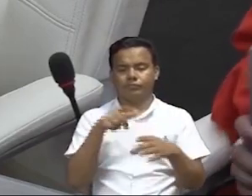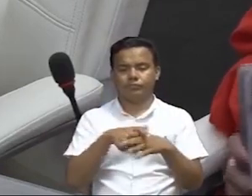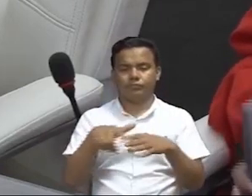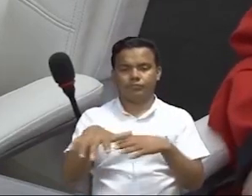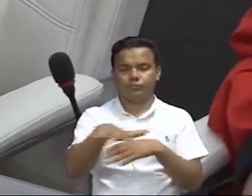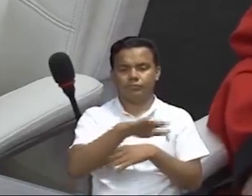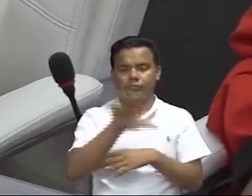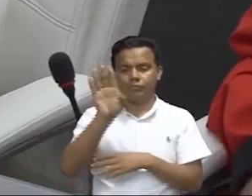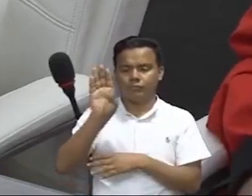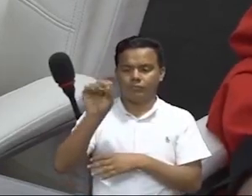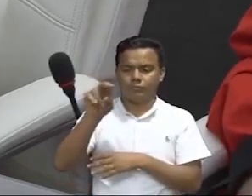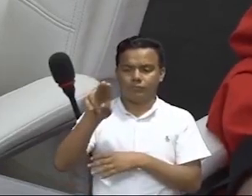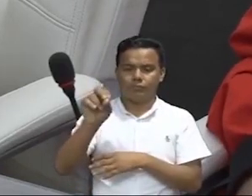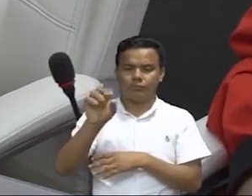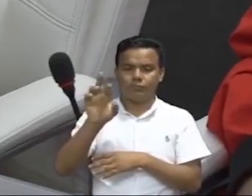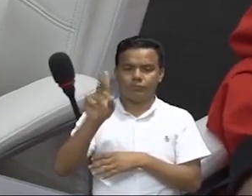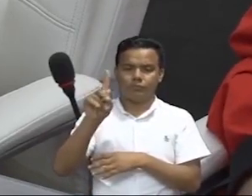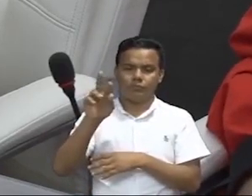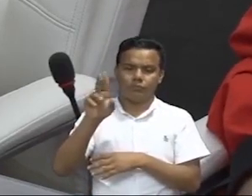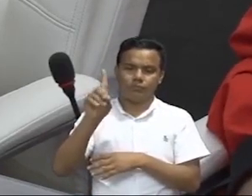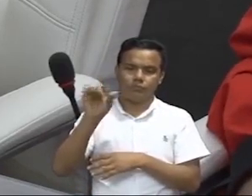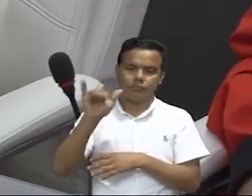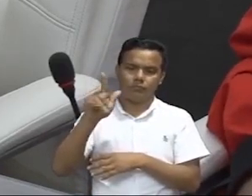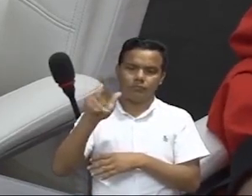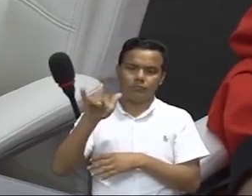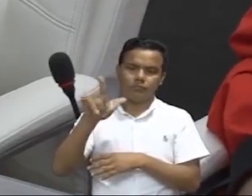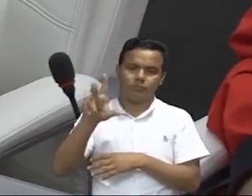bono productivo, el programa